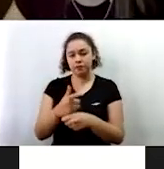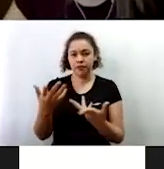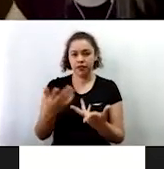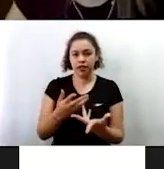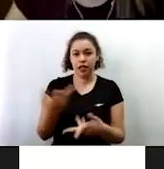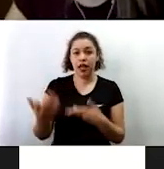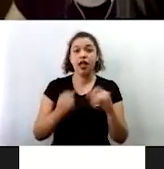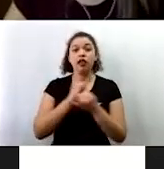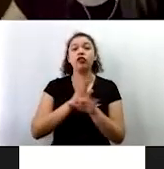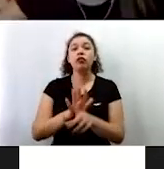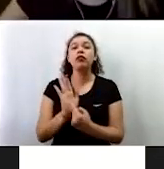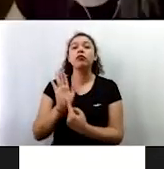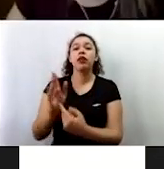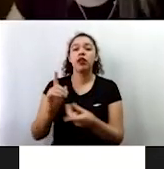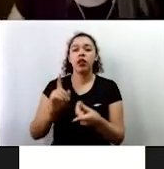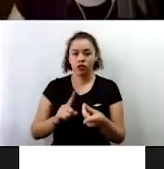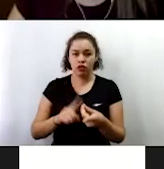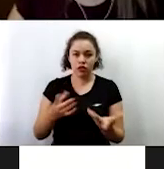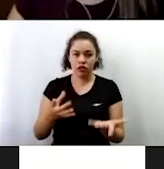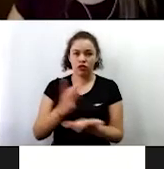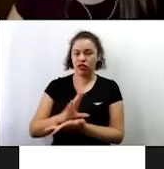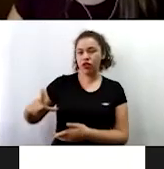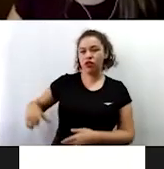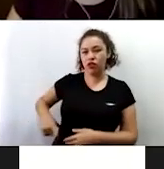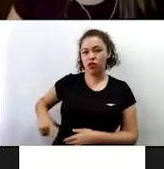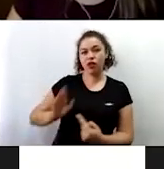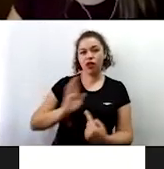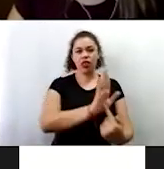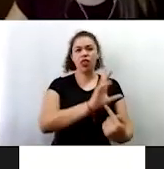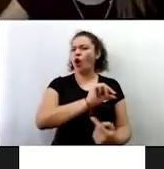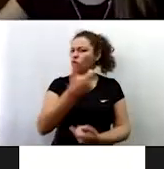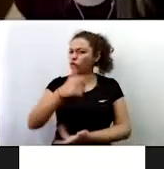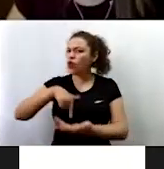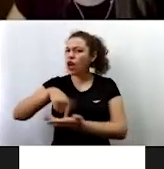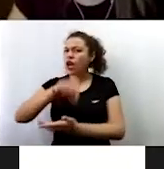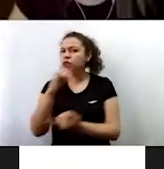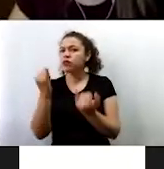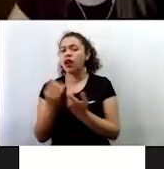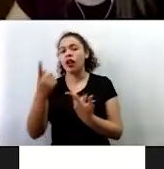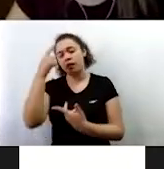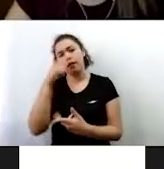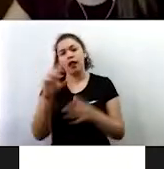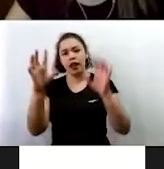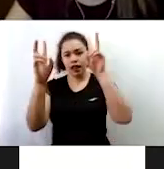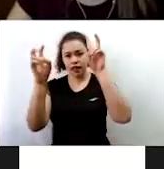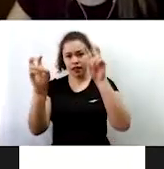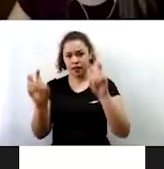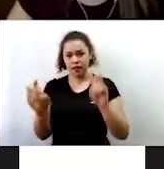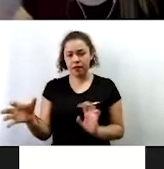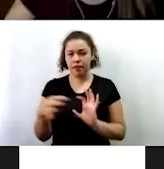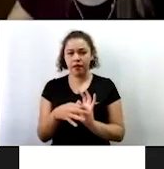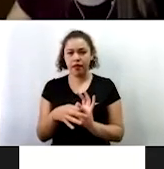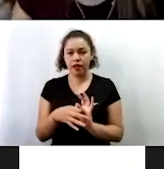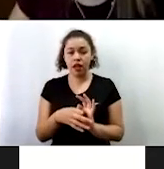esta información, que no nada más sea el gobierno, estas cuestiones de alineación que ustedes tengan muy